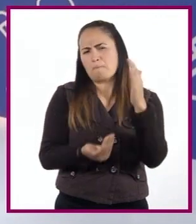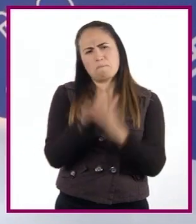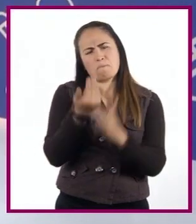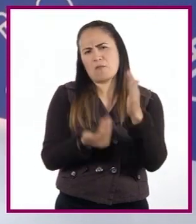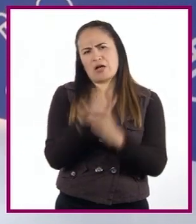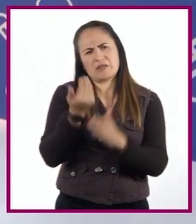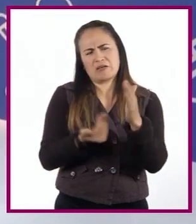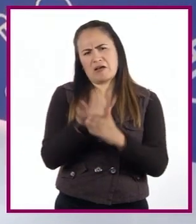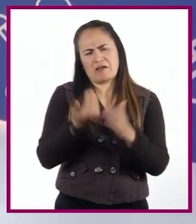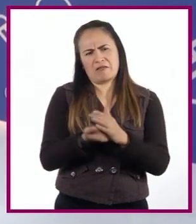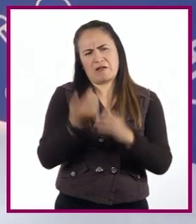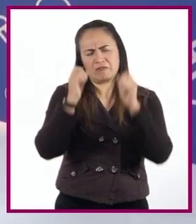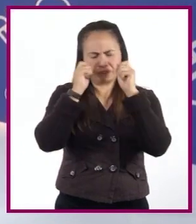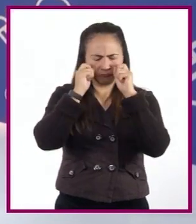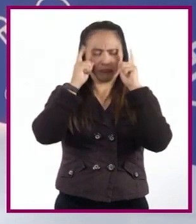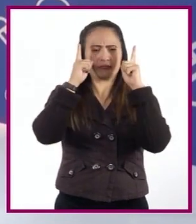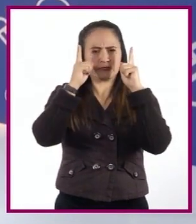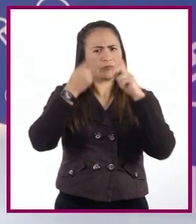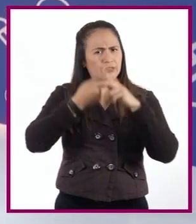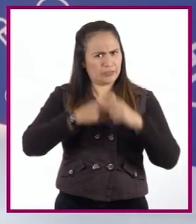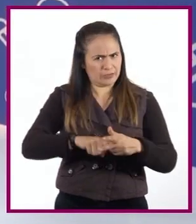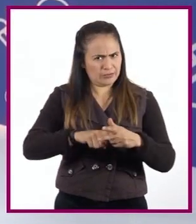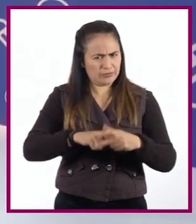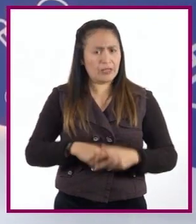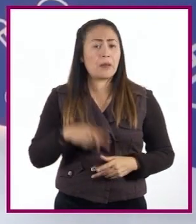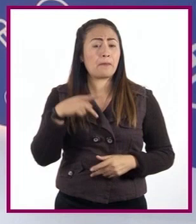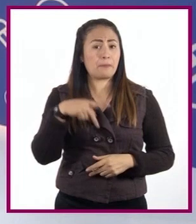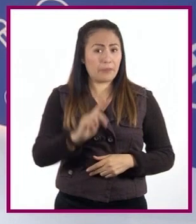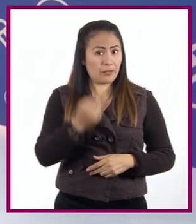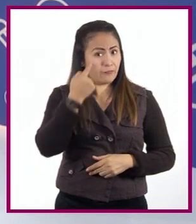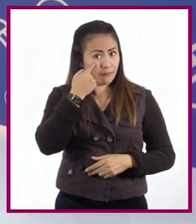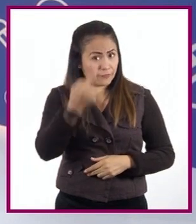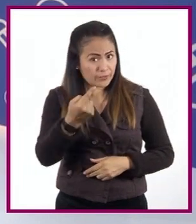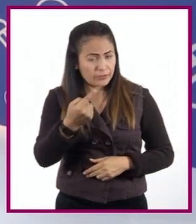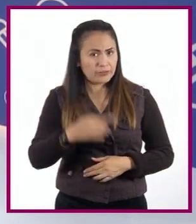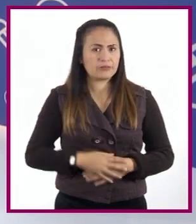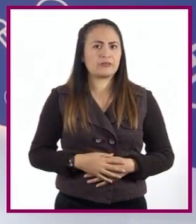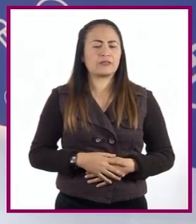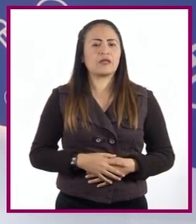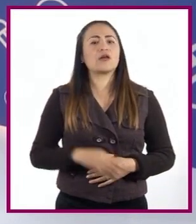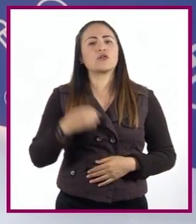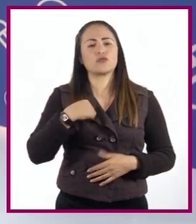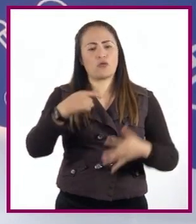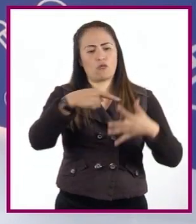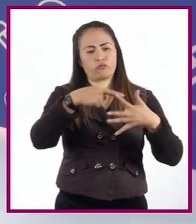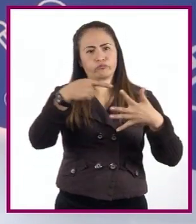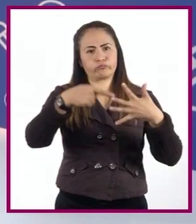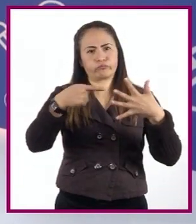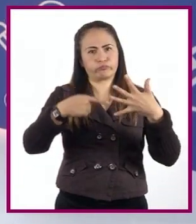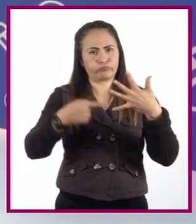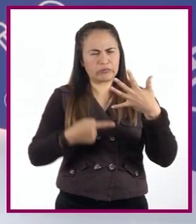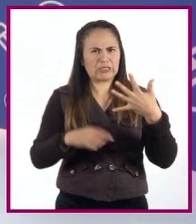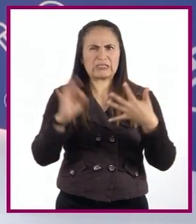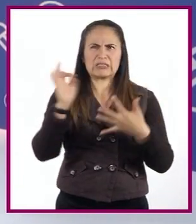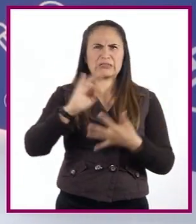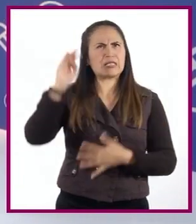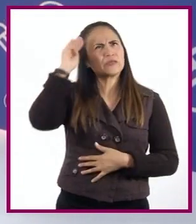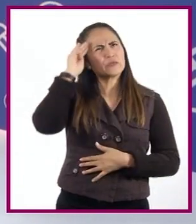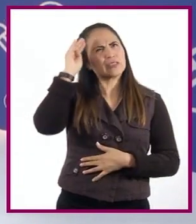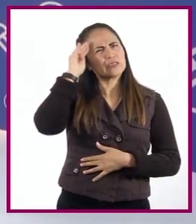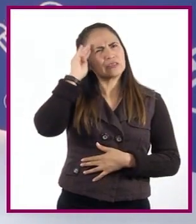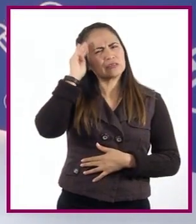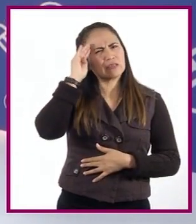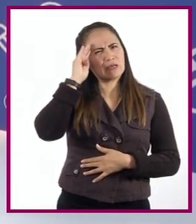al momento de iniciarlo. Sin embargo, pongan mucha atención, que al momento de mencionarlas, ustedes tal vez las pensaron y